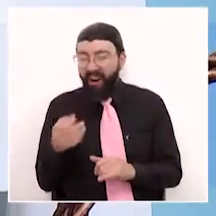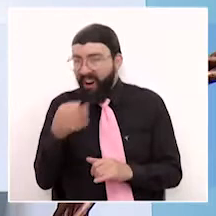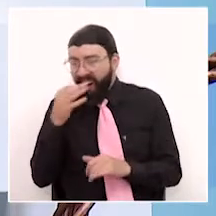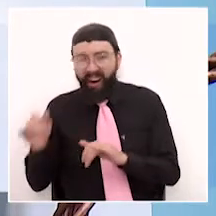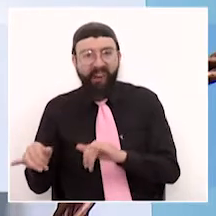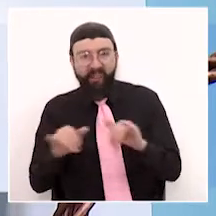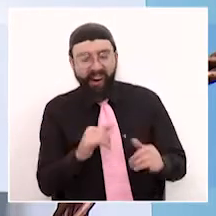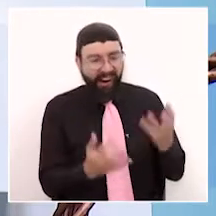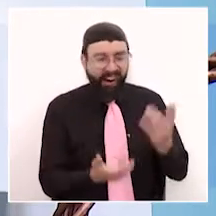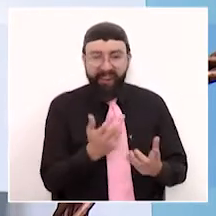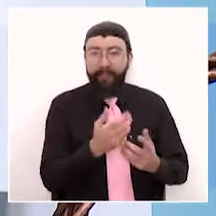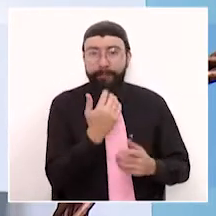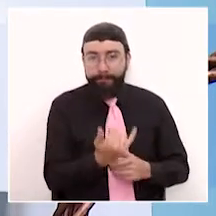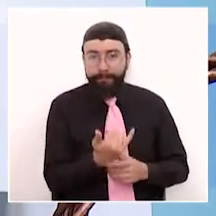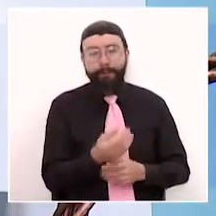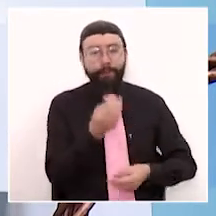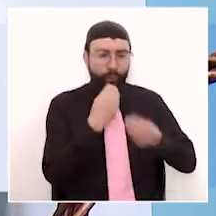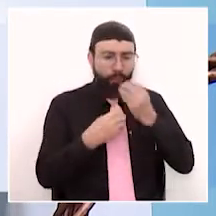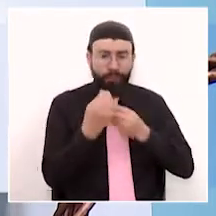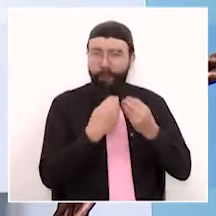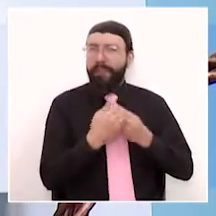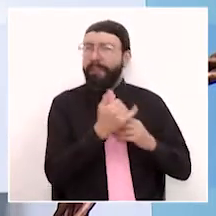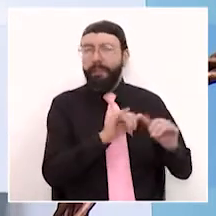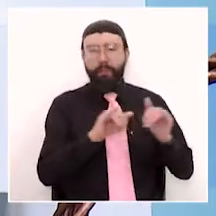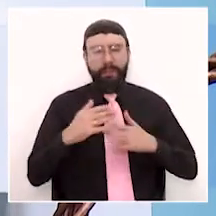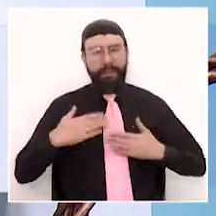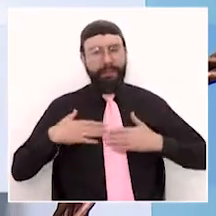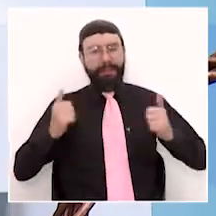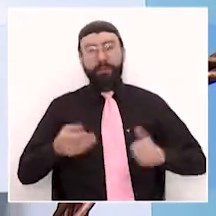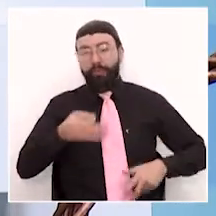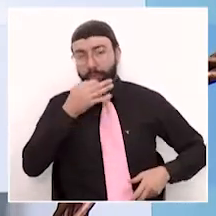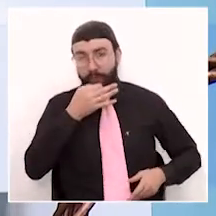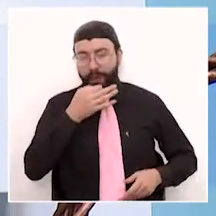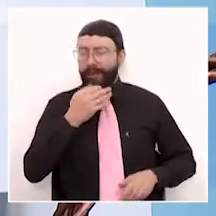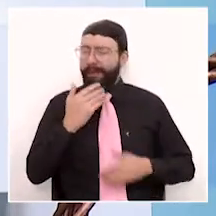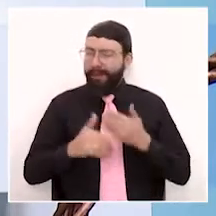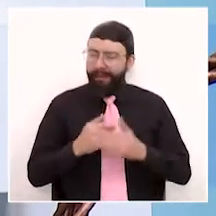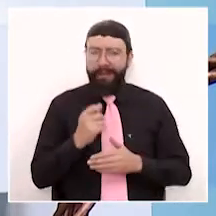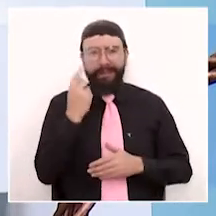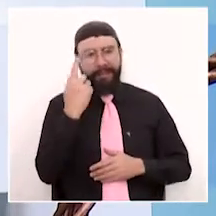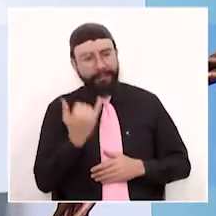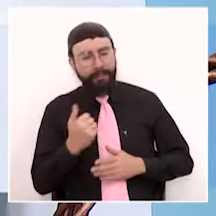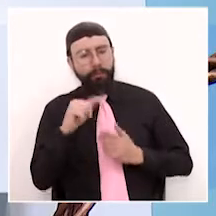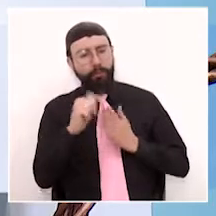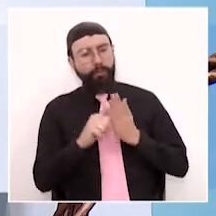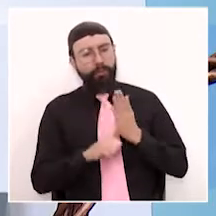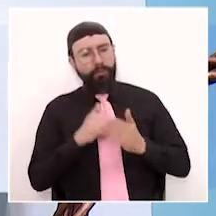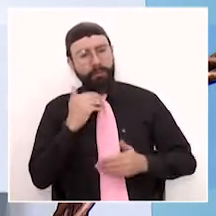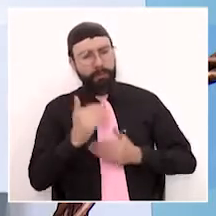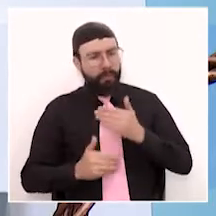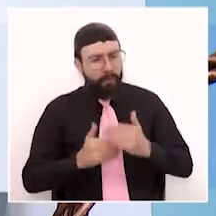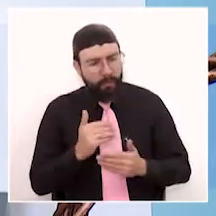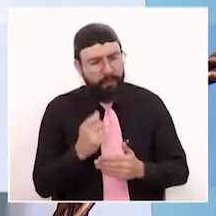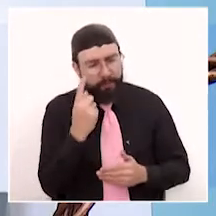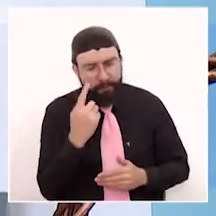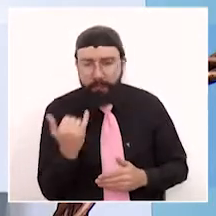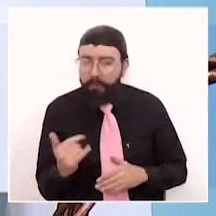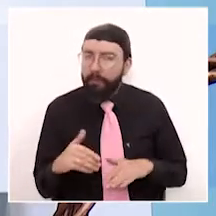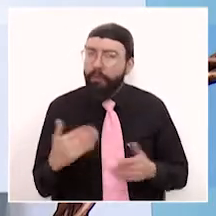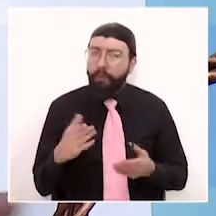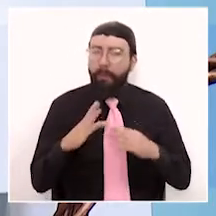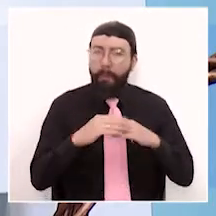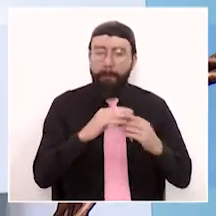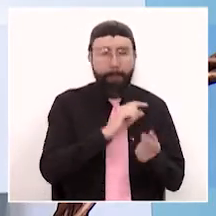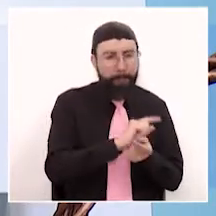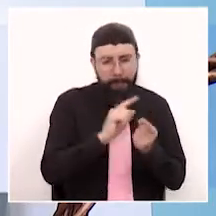el alimento sea tu medicina, vamos a ir entendiendo durante todo este programa cómo el pan se ha transformado,